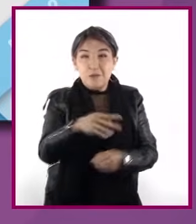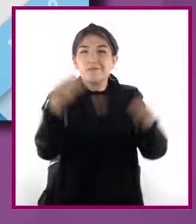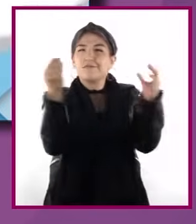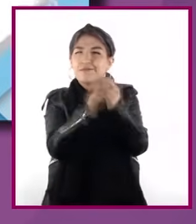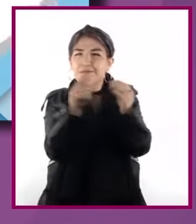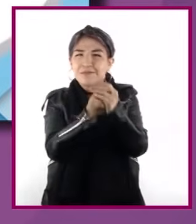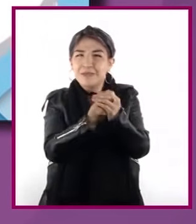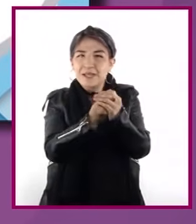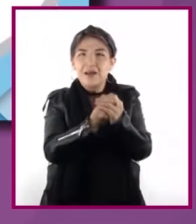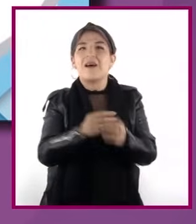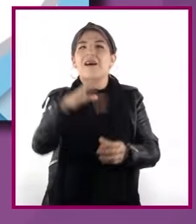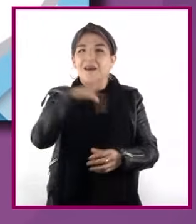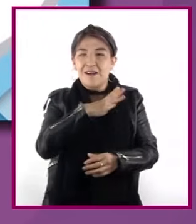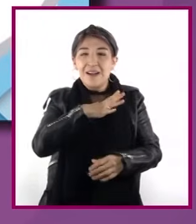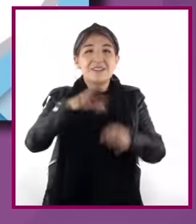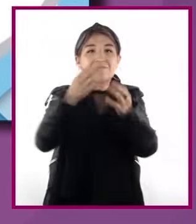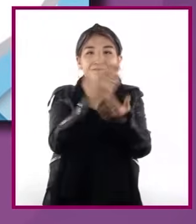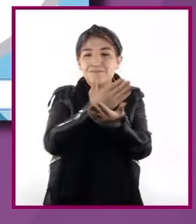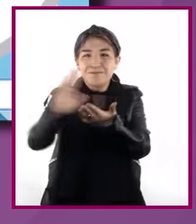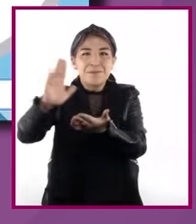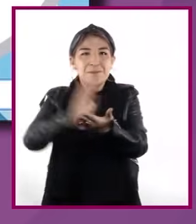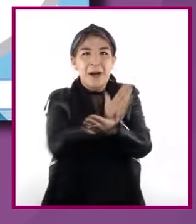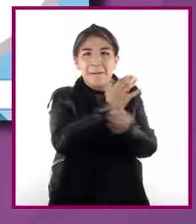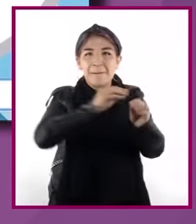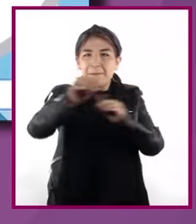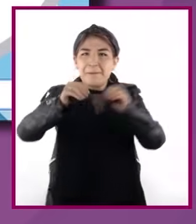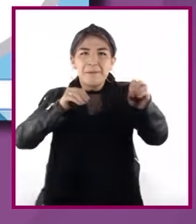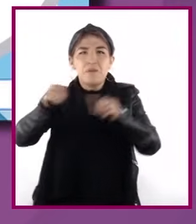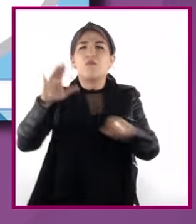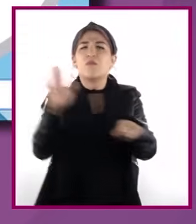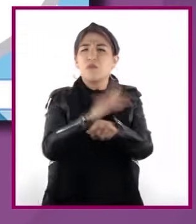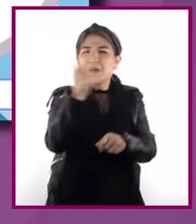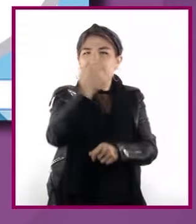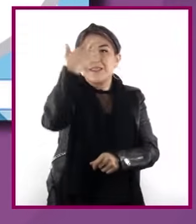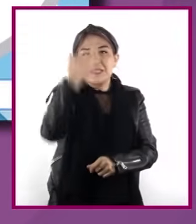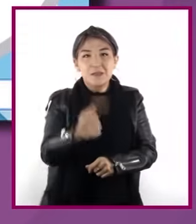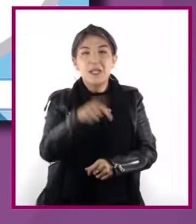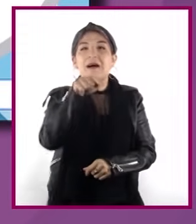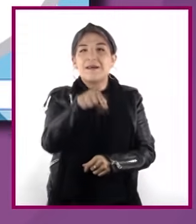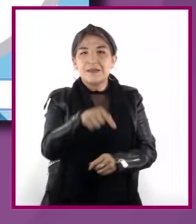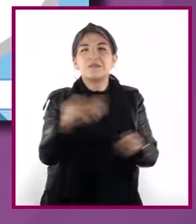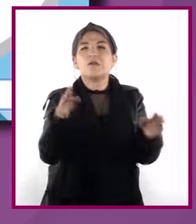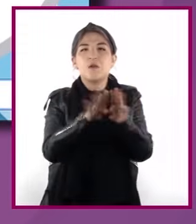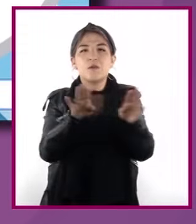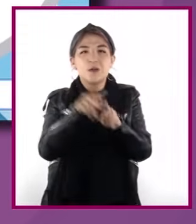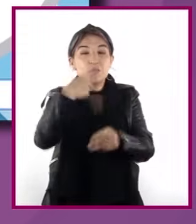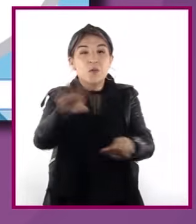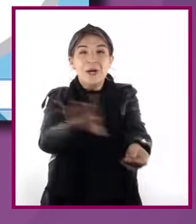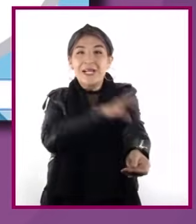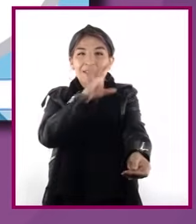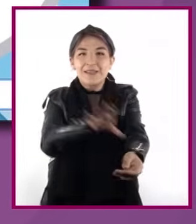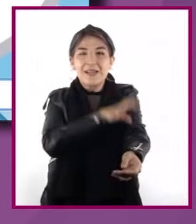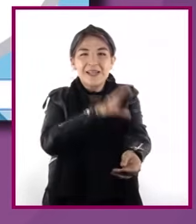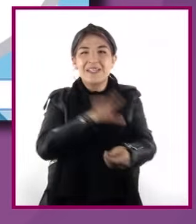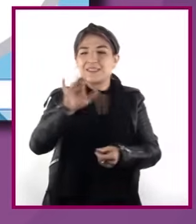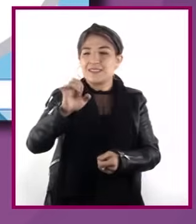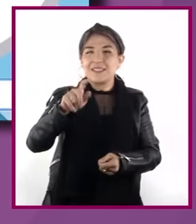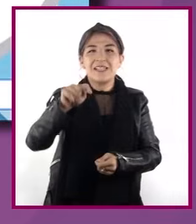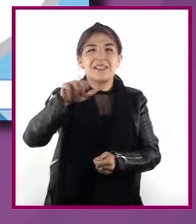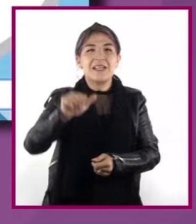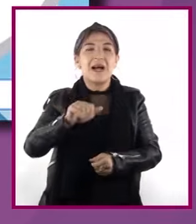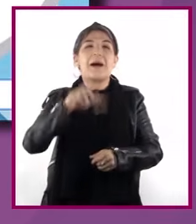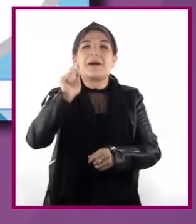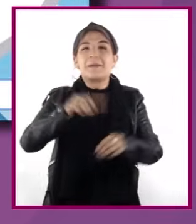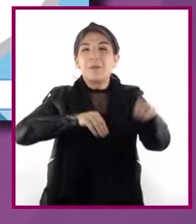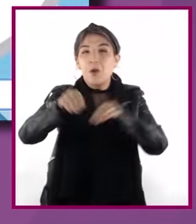partículas están muy separadas. Esto se debe a que ellas tienen una energía cinética alta. Por